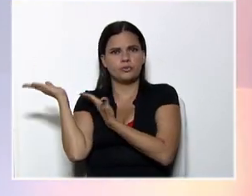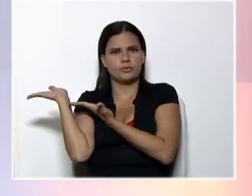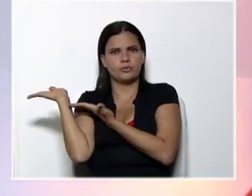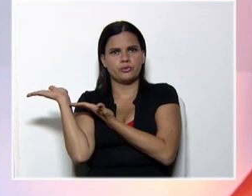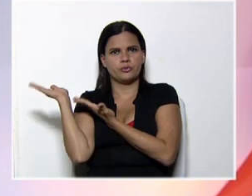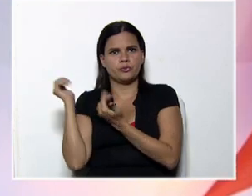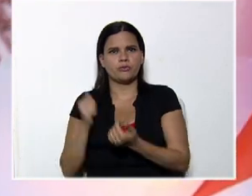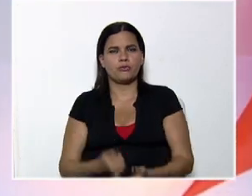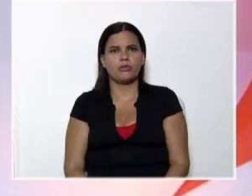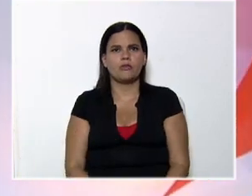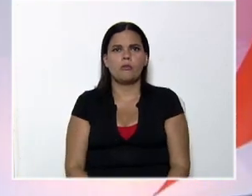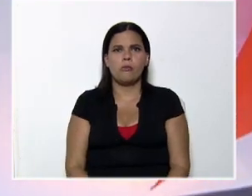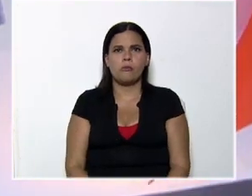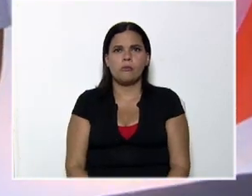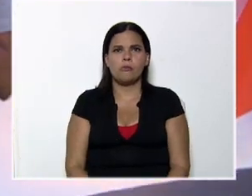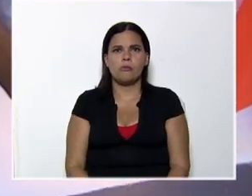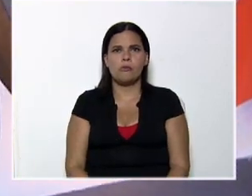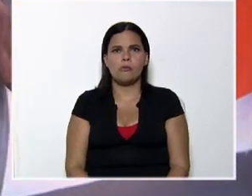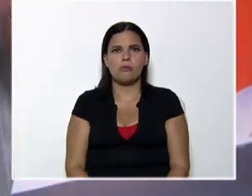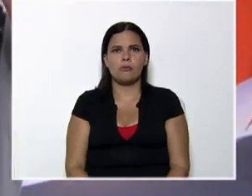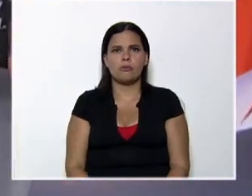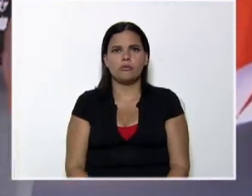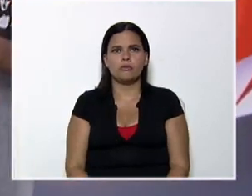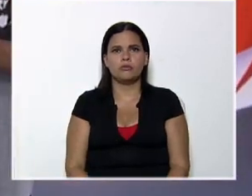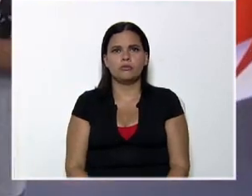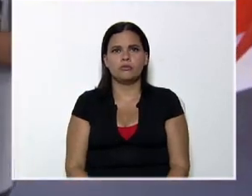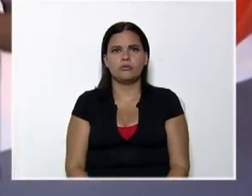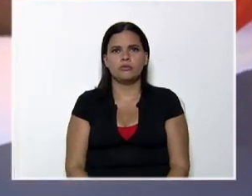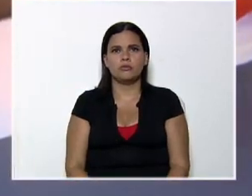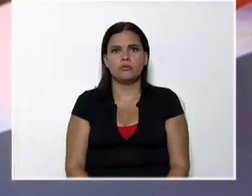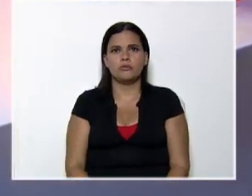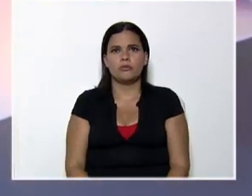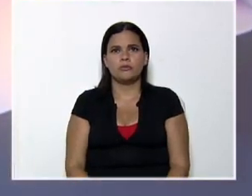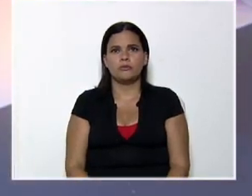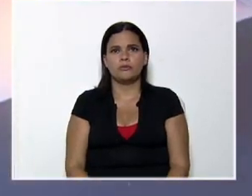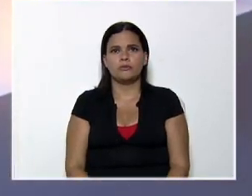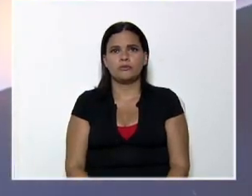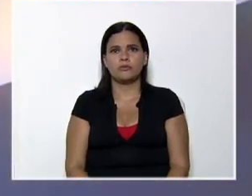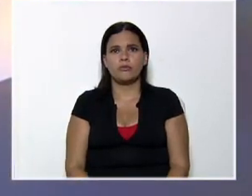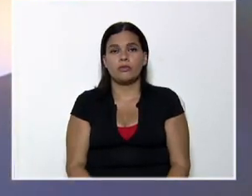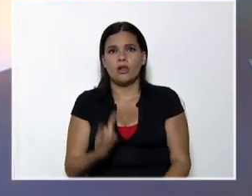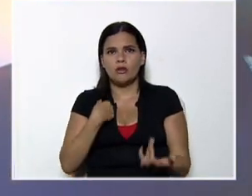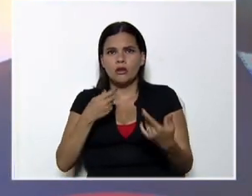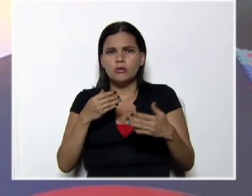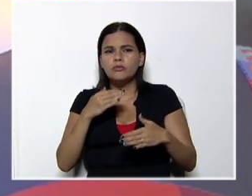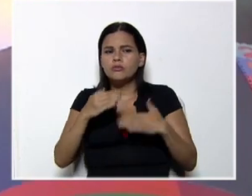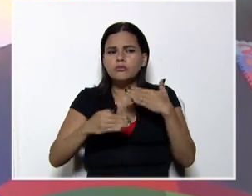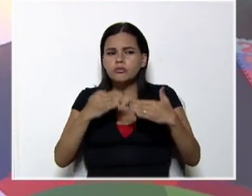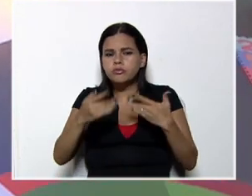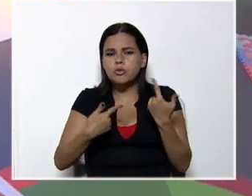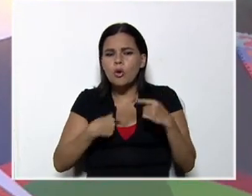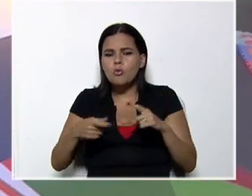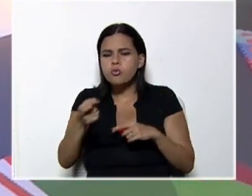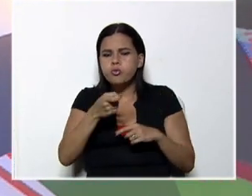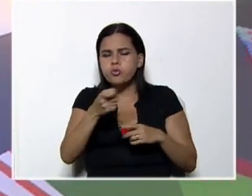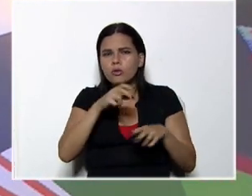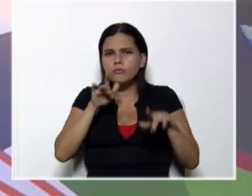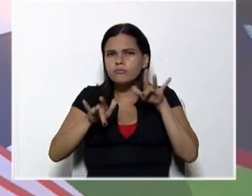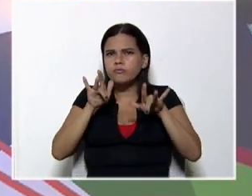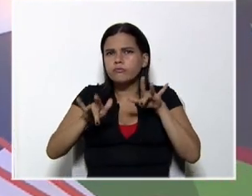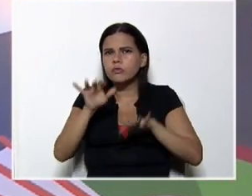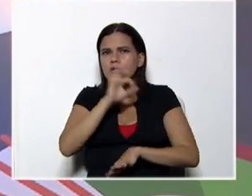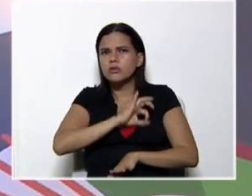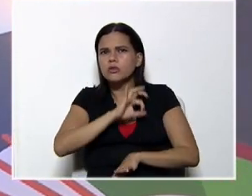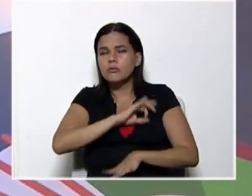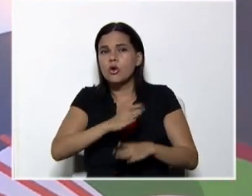y por eso aparece de inmediato en nuestra pantalla en función de que vayamos adelantándonos a las redes sociales. Pero